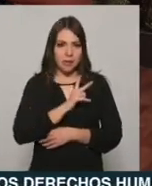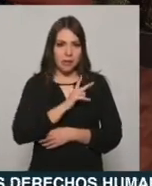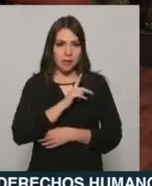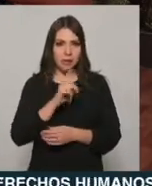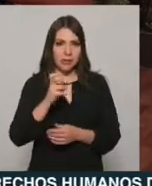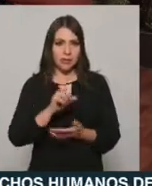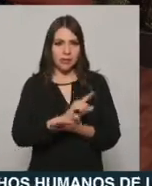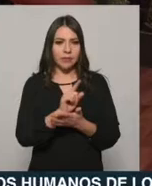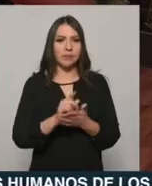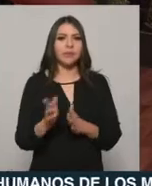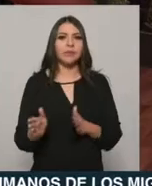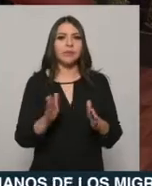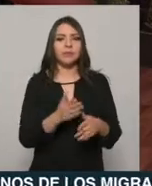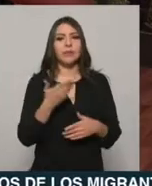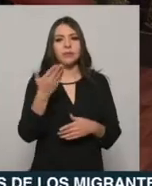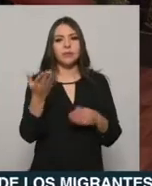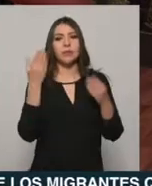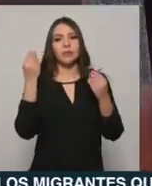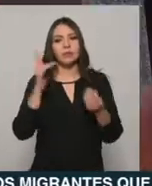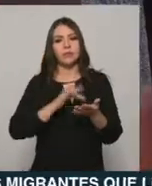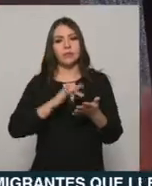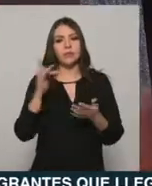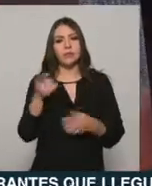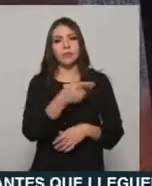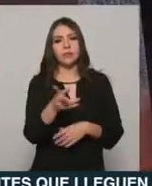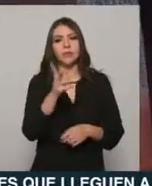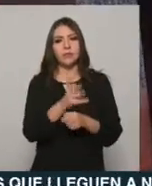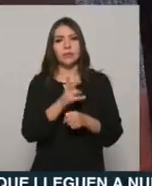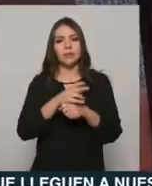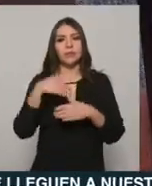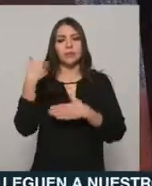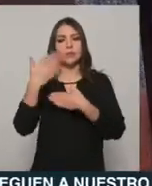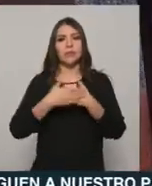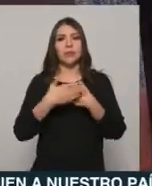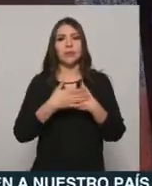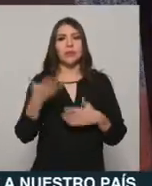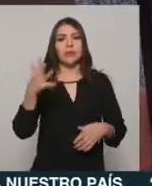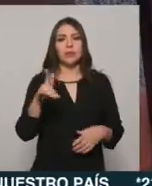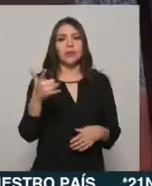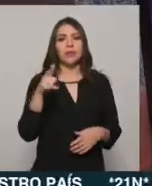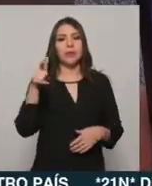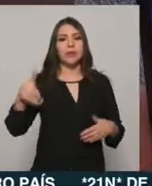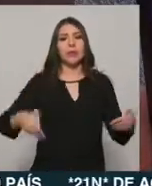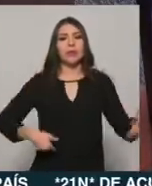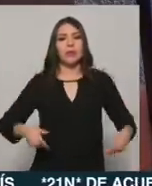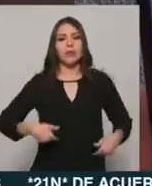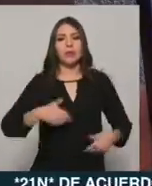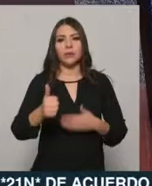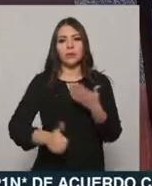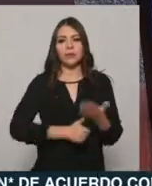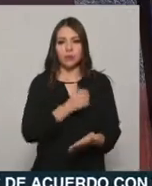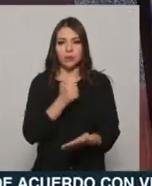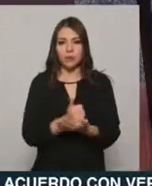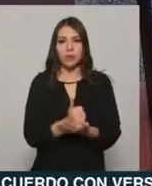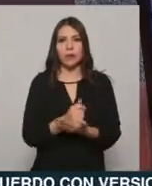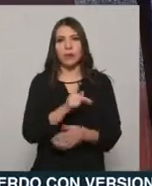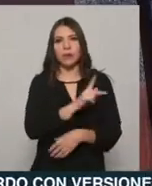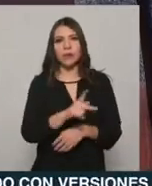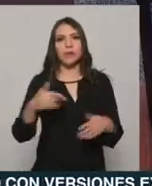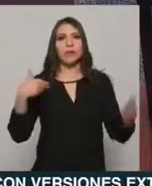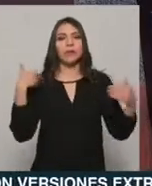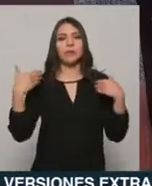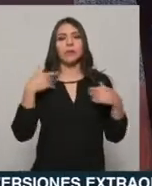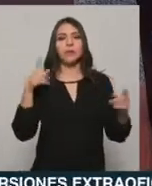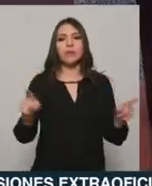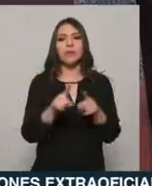rafaeljorgenegrete.com. Bueno, pues queremos agradecerles mucho. Ahí está la invitación del próximo 10 de julio en el Teatro de la Ciudad Esperanza Iris para disfrutar de la